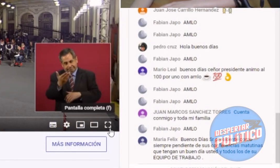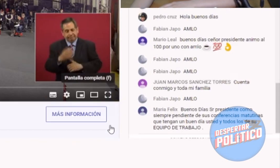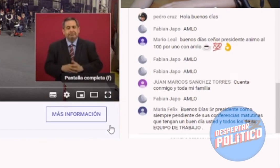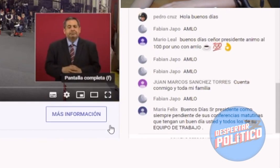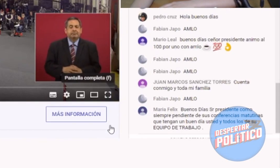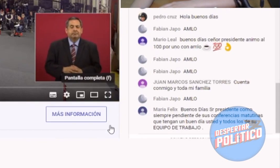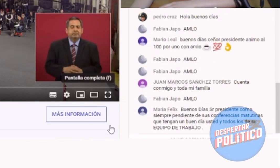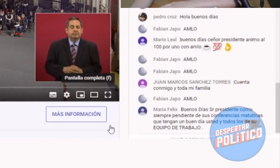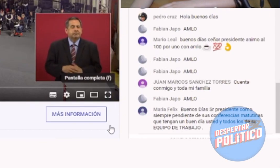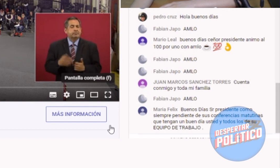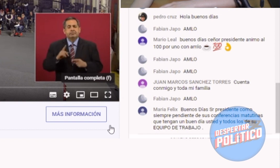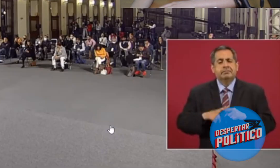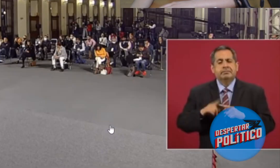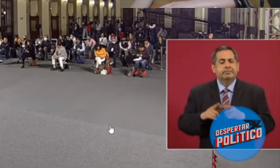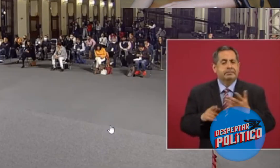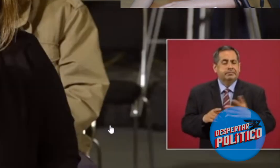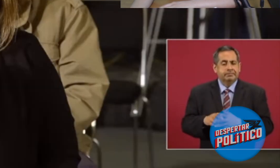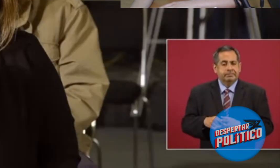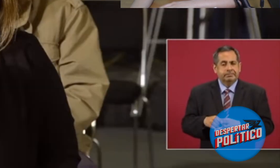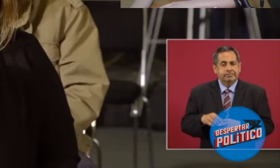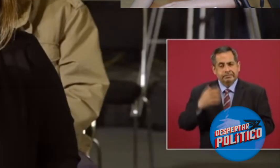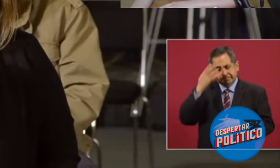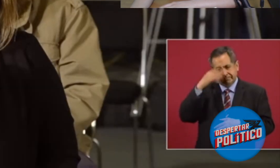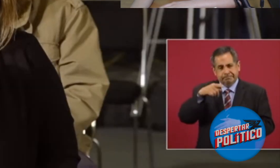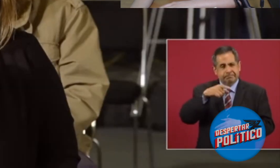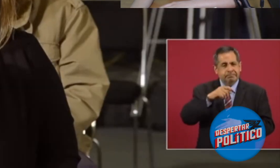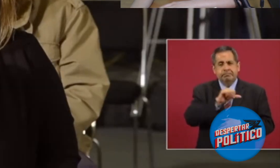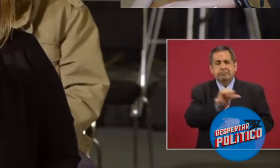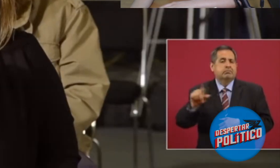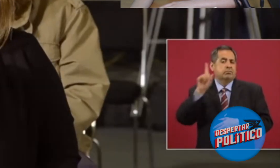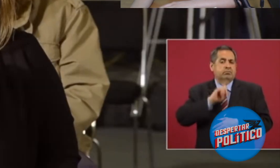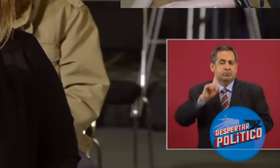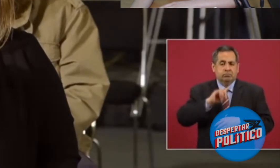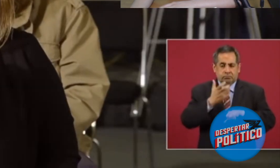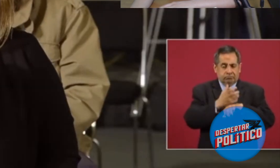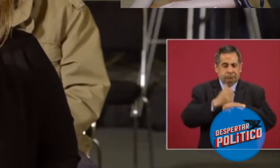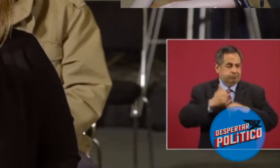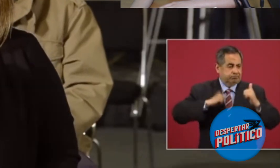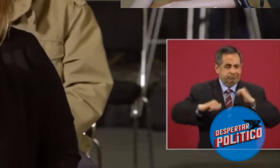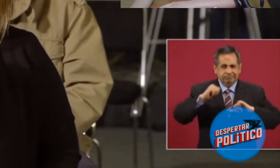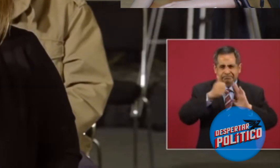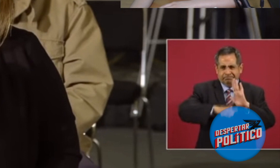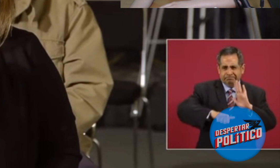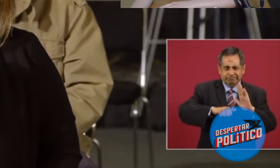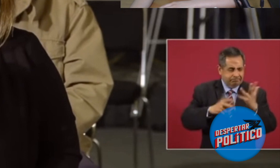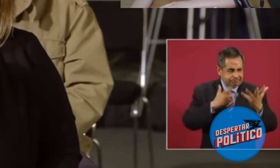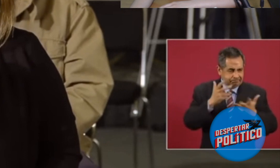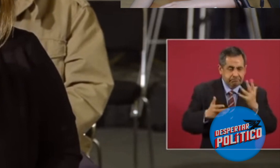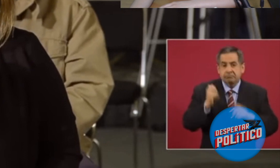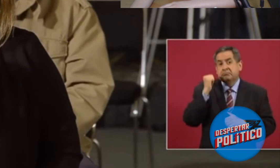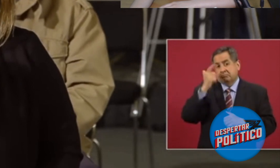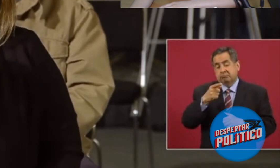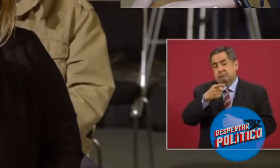lado, ¿qué hay de las cirugías que se practicaron a mujeres en Estados Unidos? Ya tienen información, había algunos datos